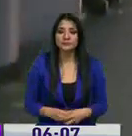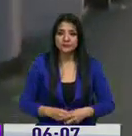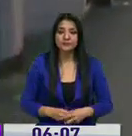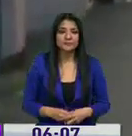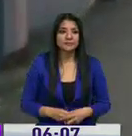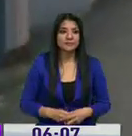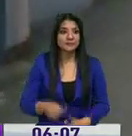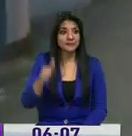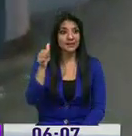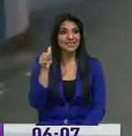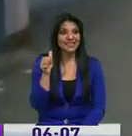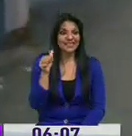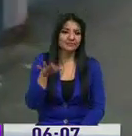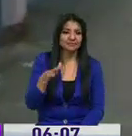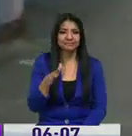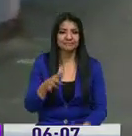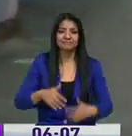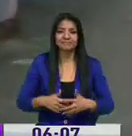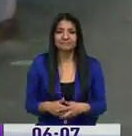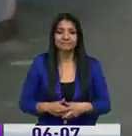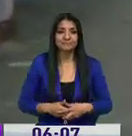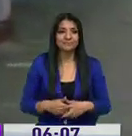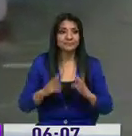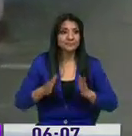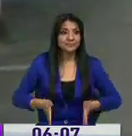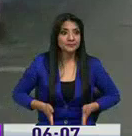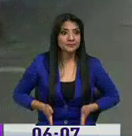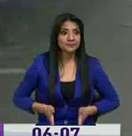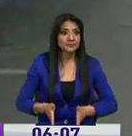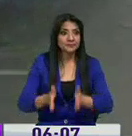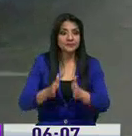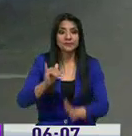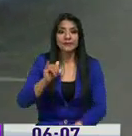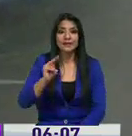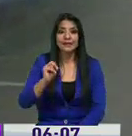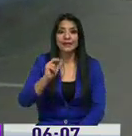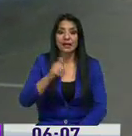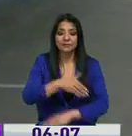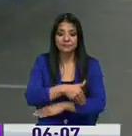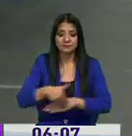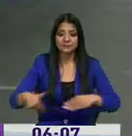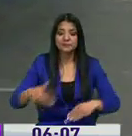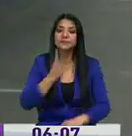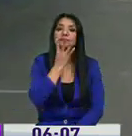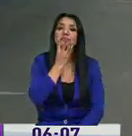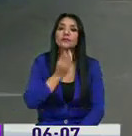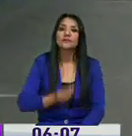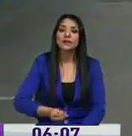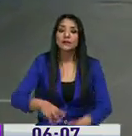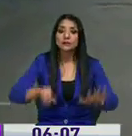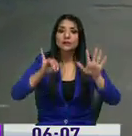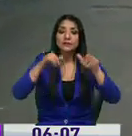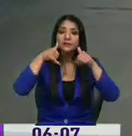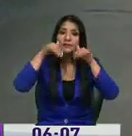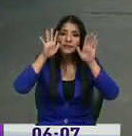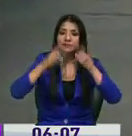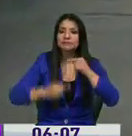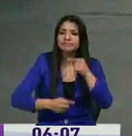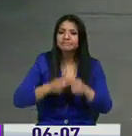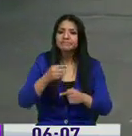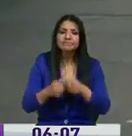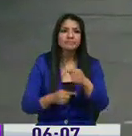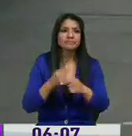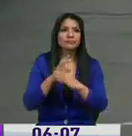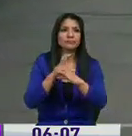diferencia del día de ayer aquí ustedes pueden ver en la avenida el link a entre eloy alfaro y 6 de diciembre que de a poco hay mucho bus